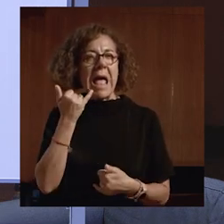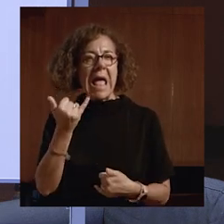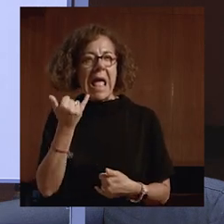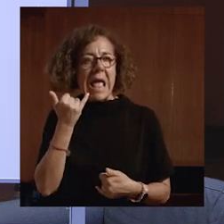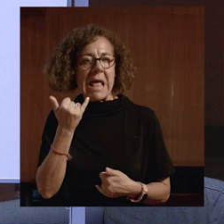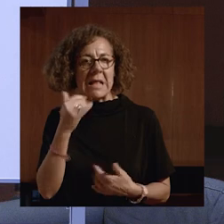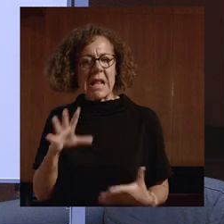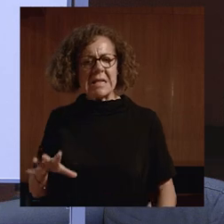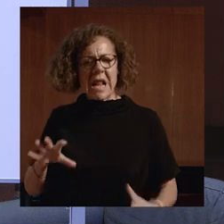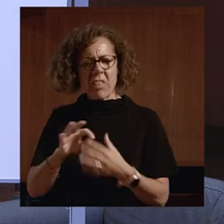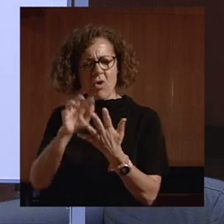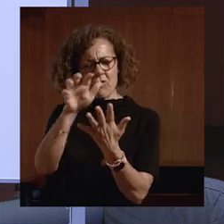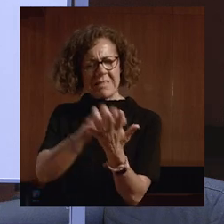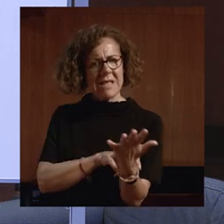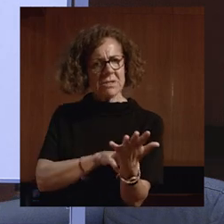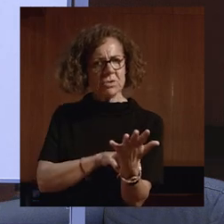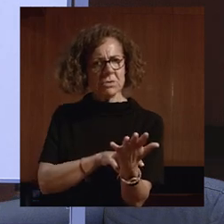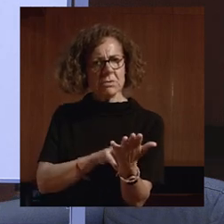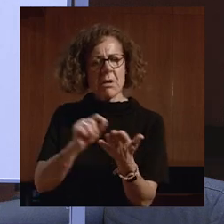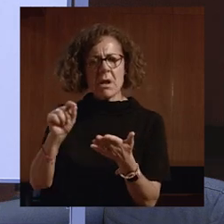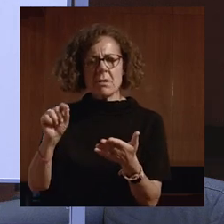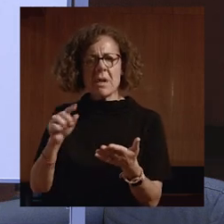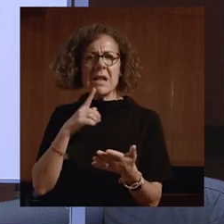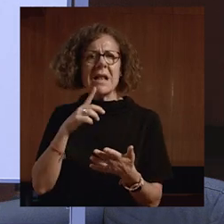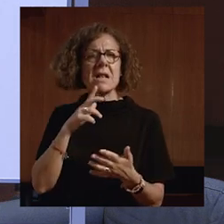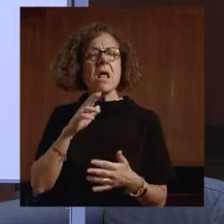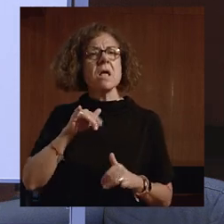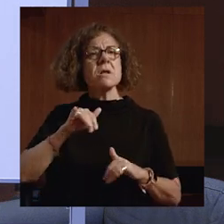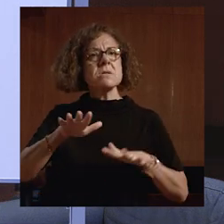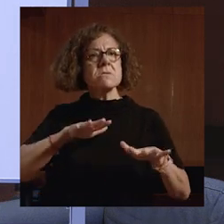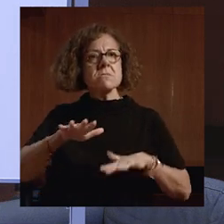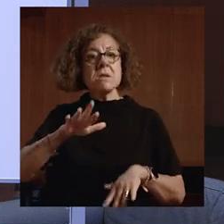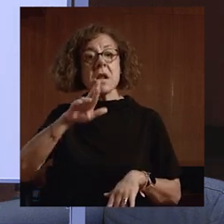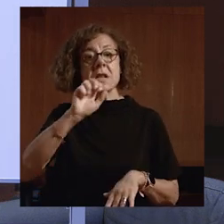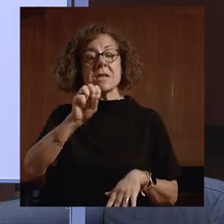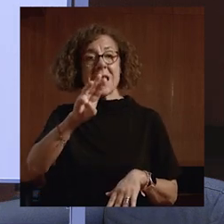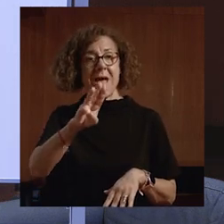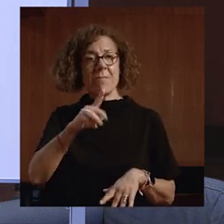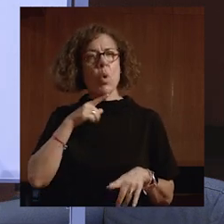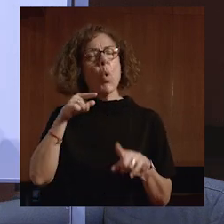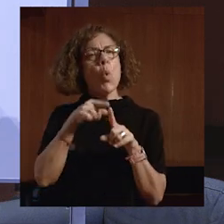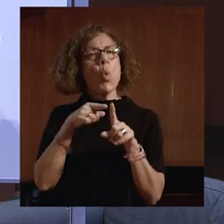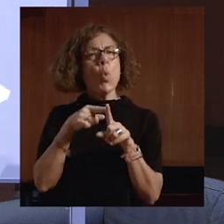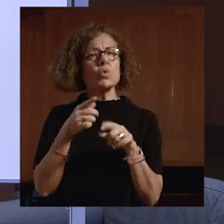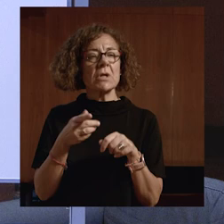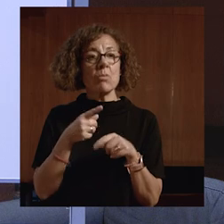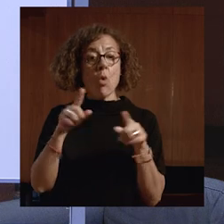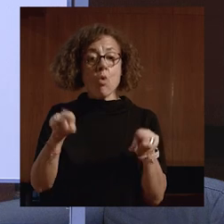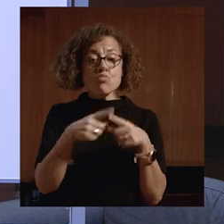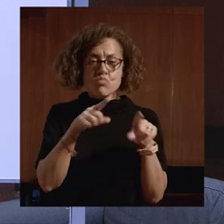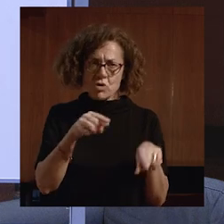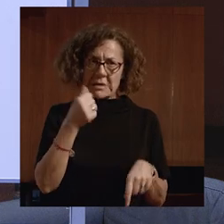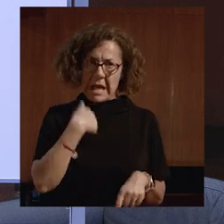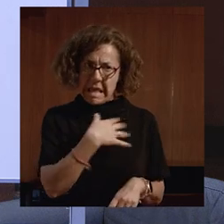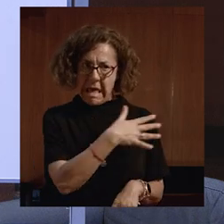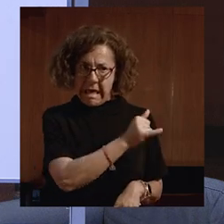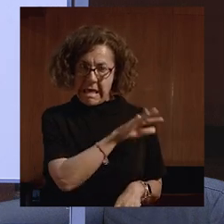los textos, con lo escrito? Por ejemplo, en el rap, en la electrónica, samplean, es decir, usan música que ya